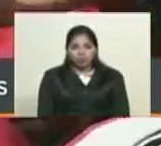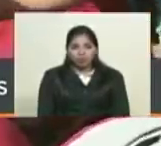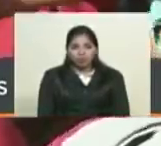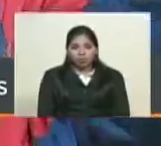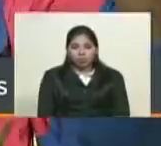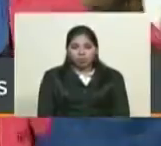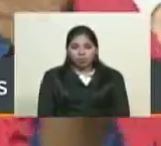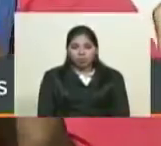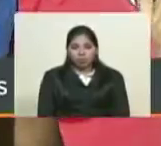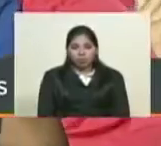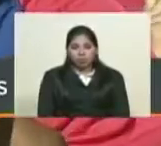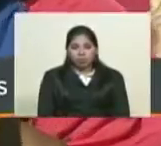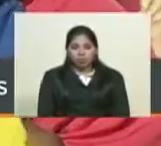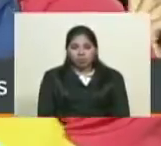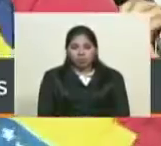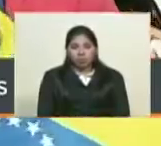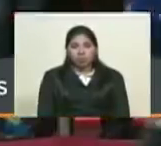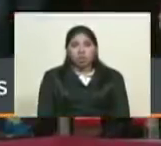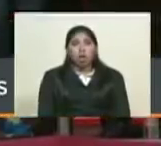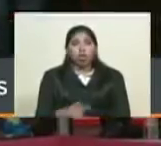gobierna! Yo estoy deseoso